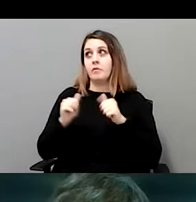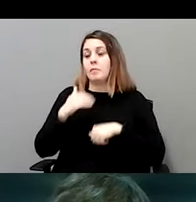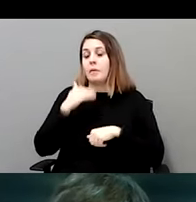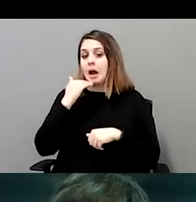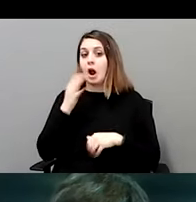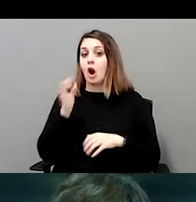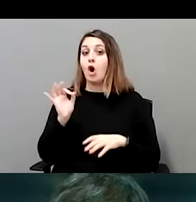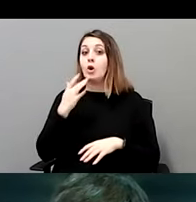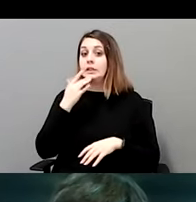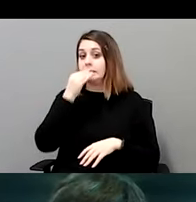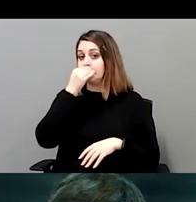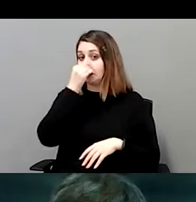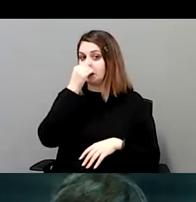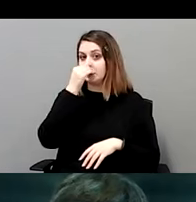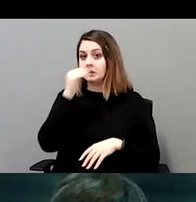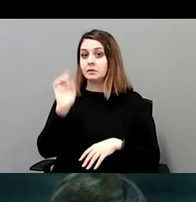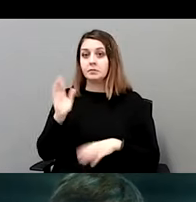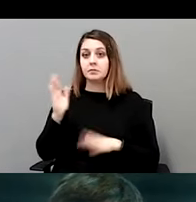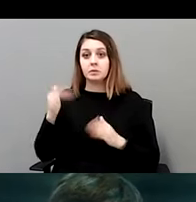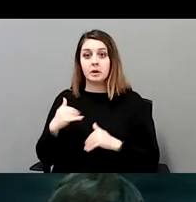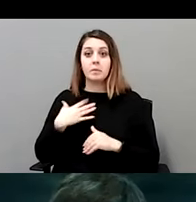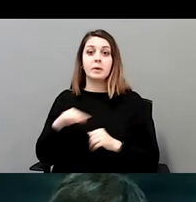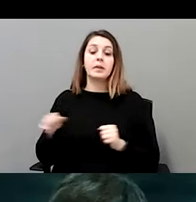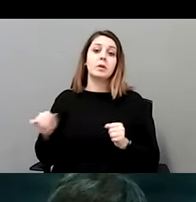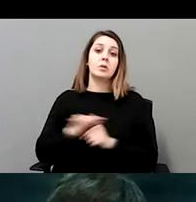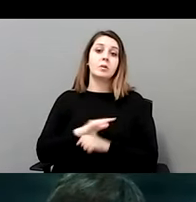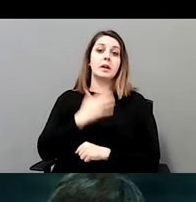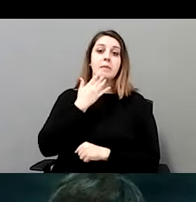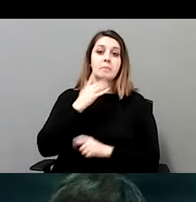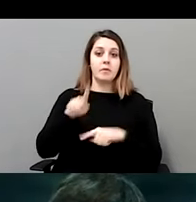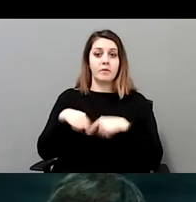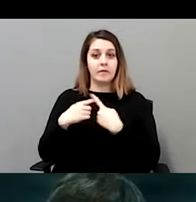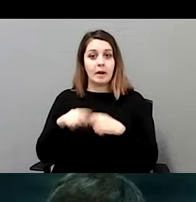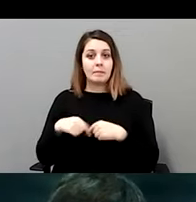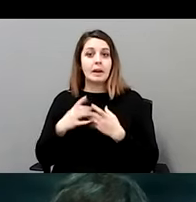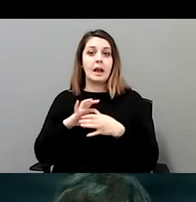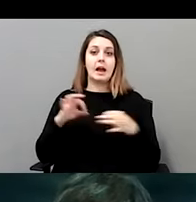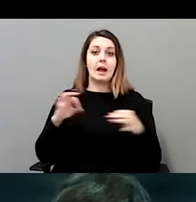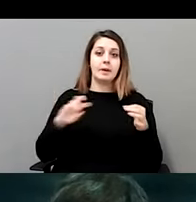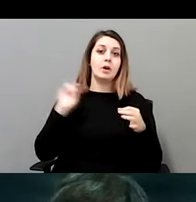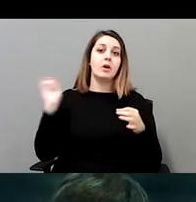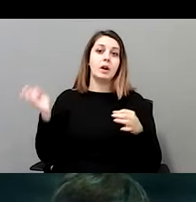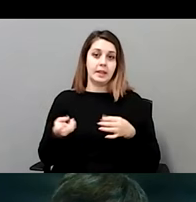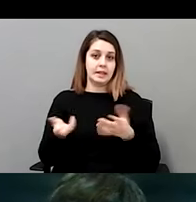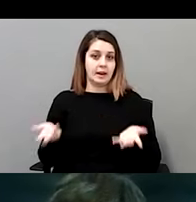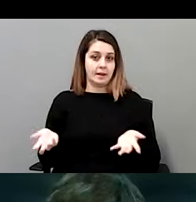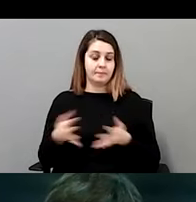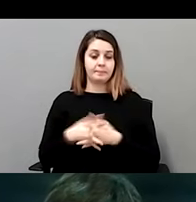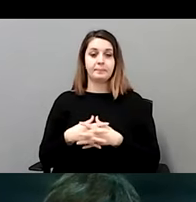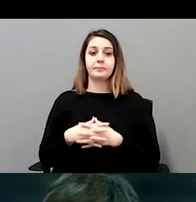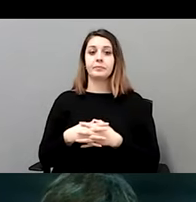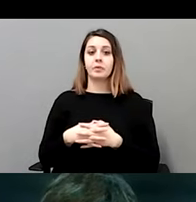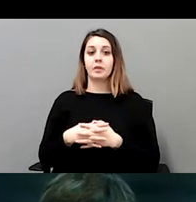si no, pues la cubro con la familia, amigos, etc. Es